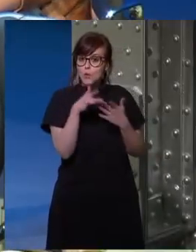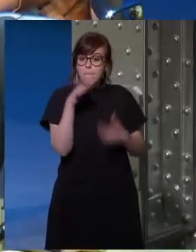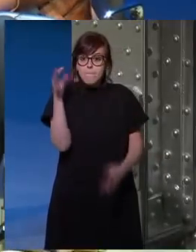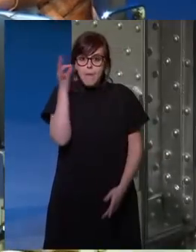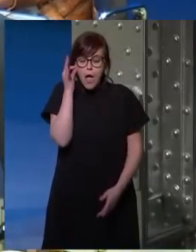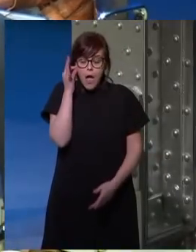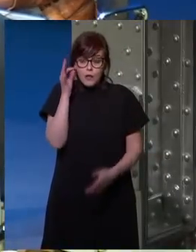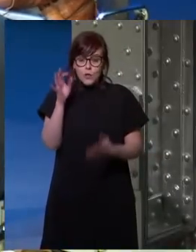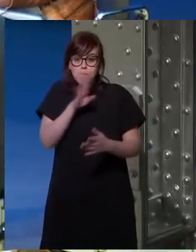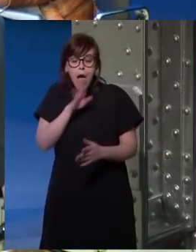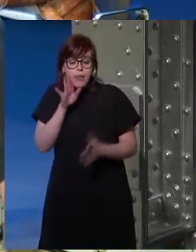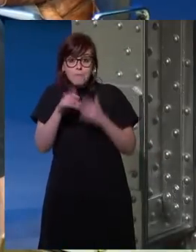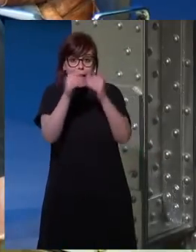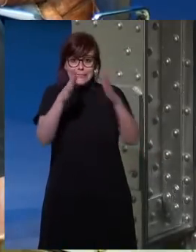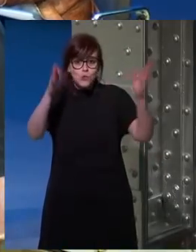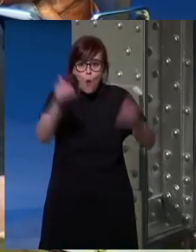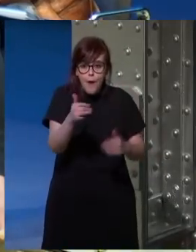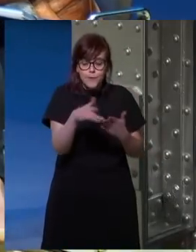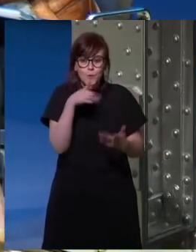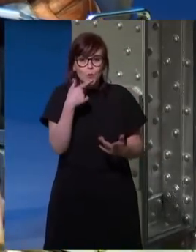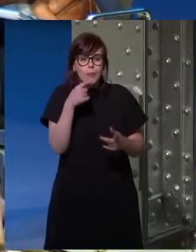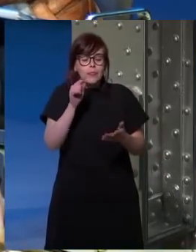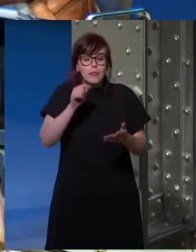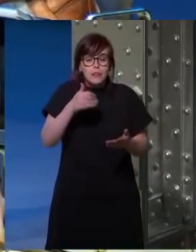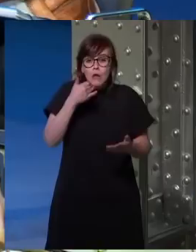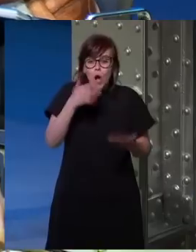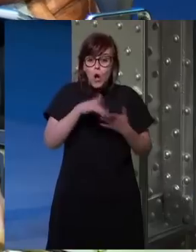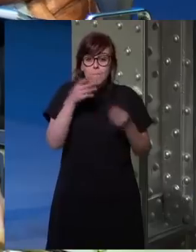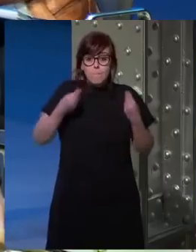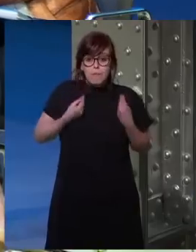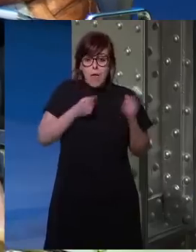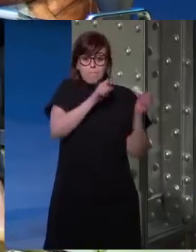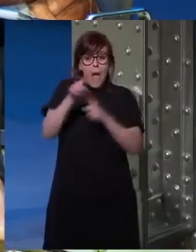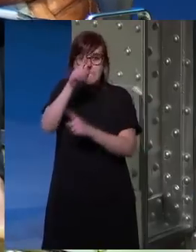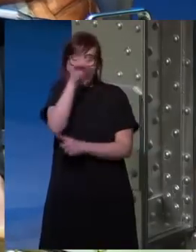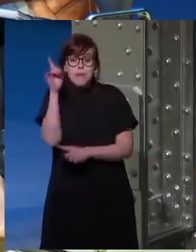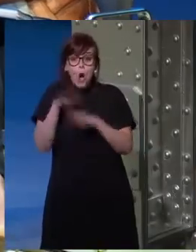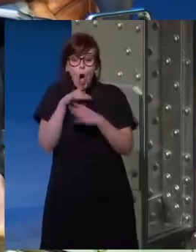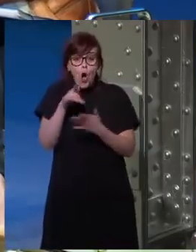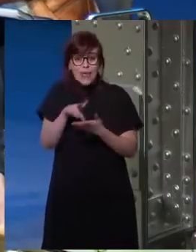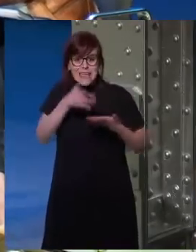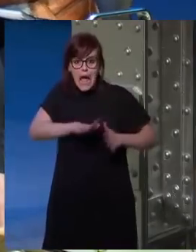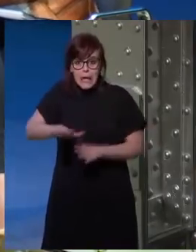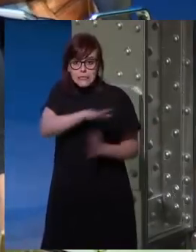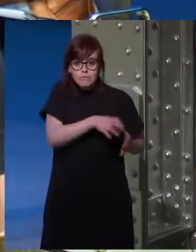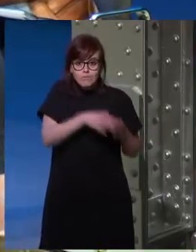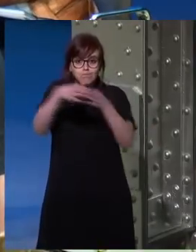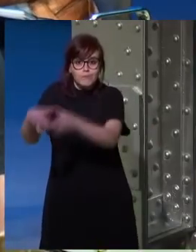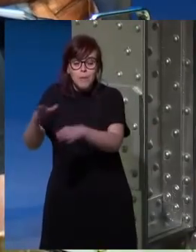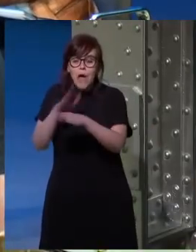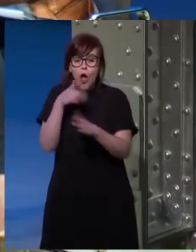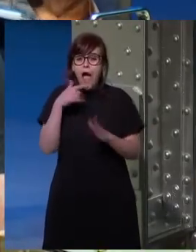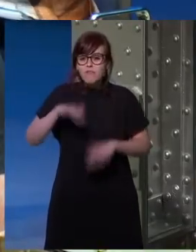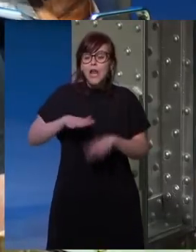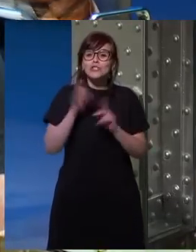madre se había quedado sin nada, sin la casa, se había tenido que ir a vivir a Madrid con sus hijas, pero su hijo en cambio se quedaba con el padre y